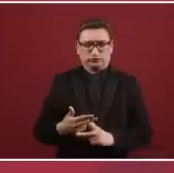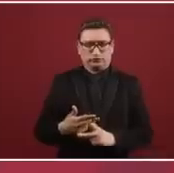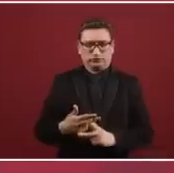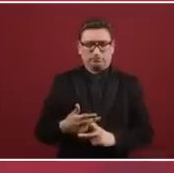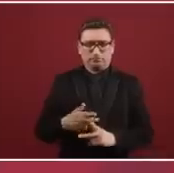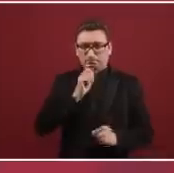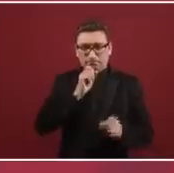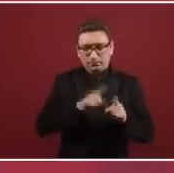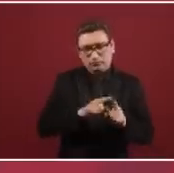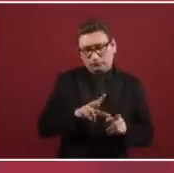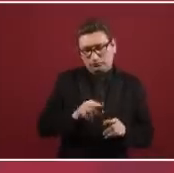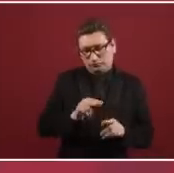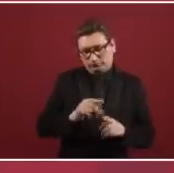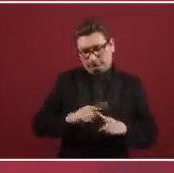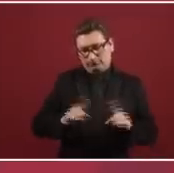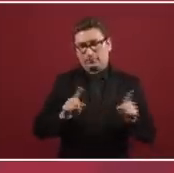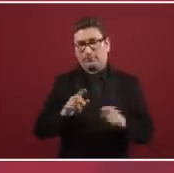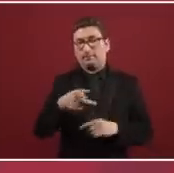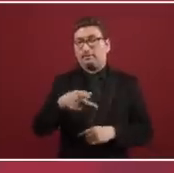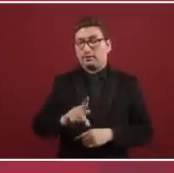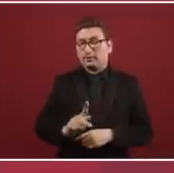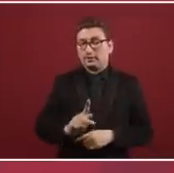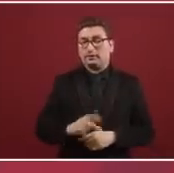mismo, pero